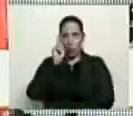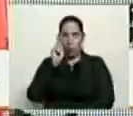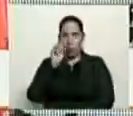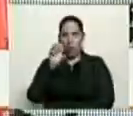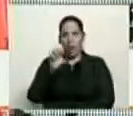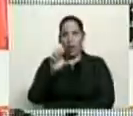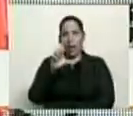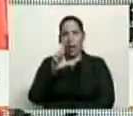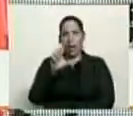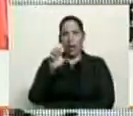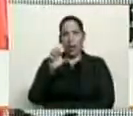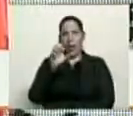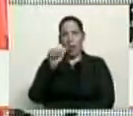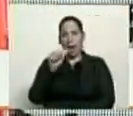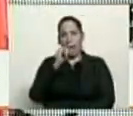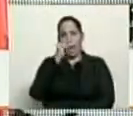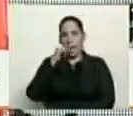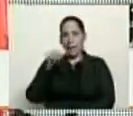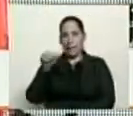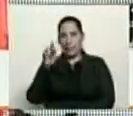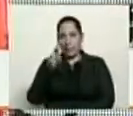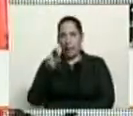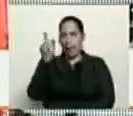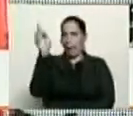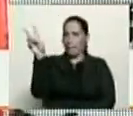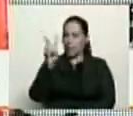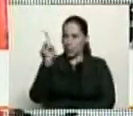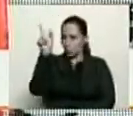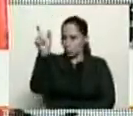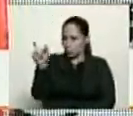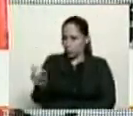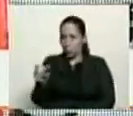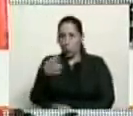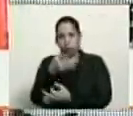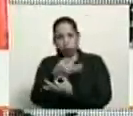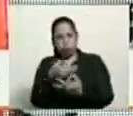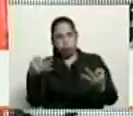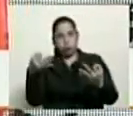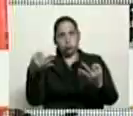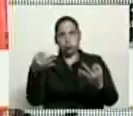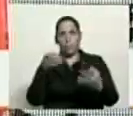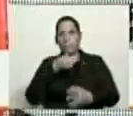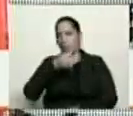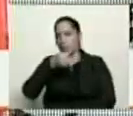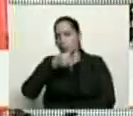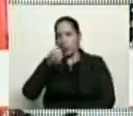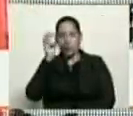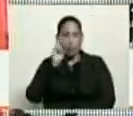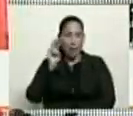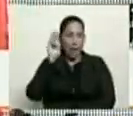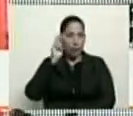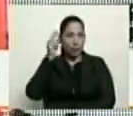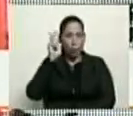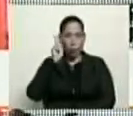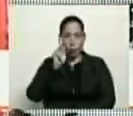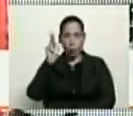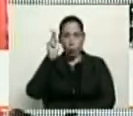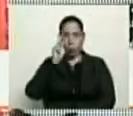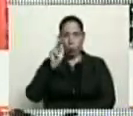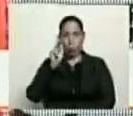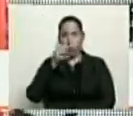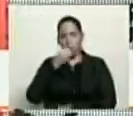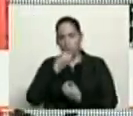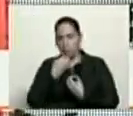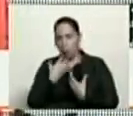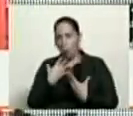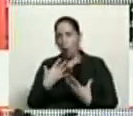Díaz Rangel, un venezolano extraordinario de excepción, periodista, maestro, profesor, de los buenos,